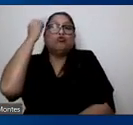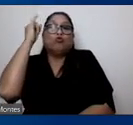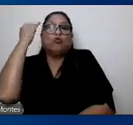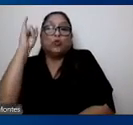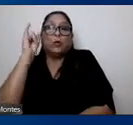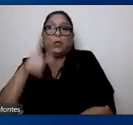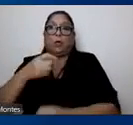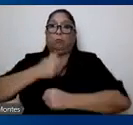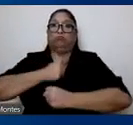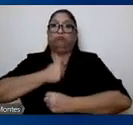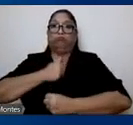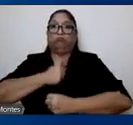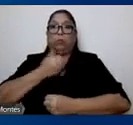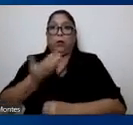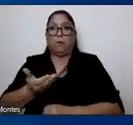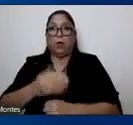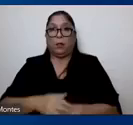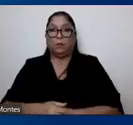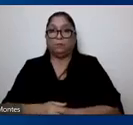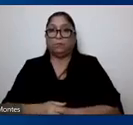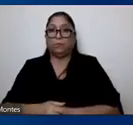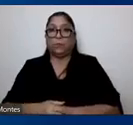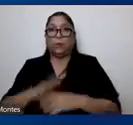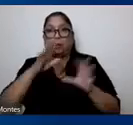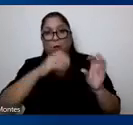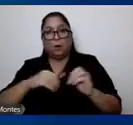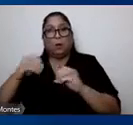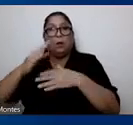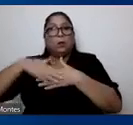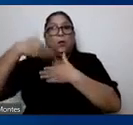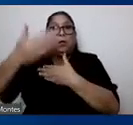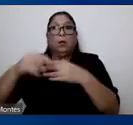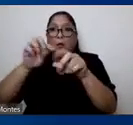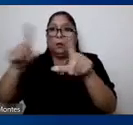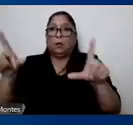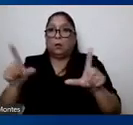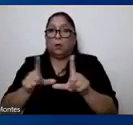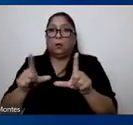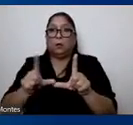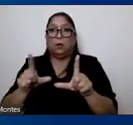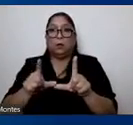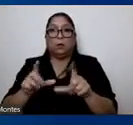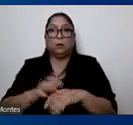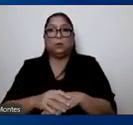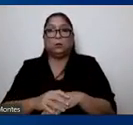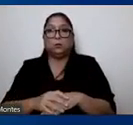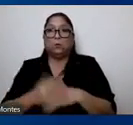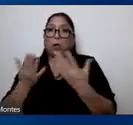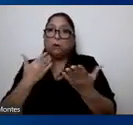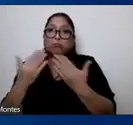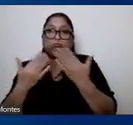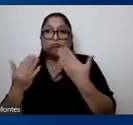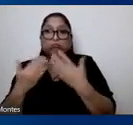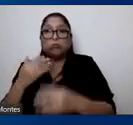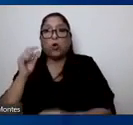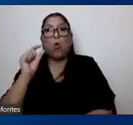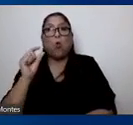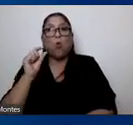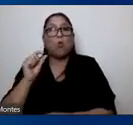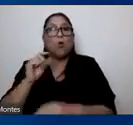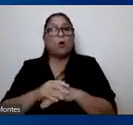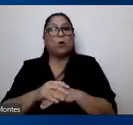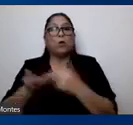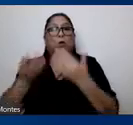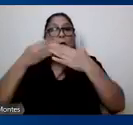armada. Vamos a pasar a la siguiente sala. para hablar un poco de la incursión